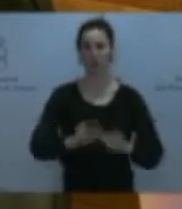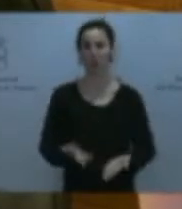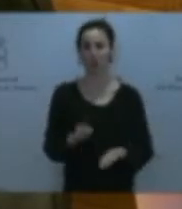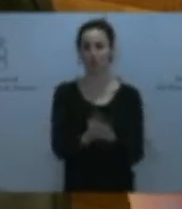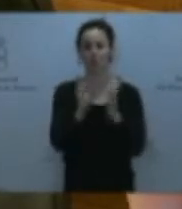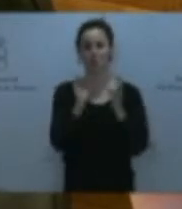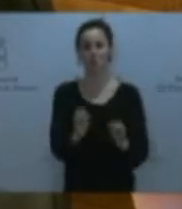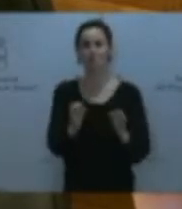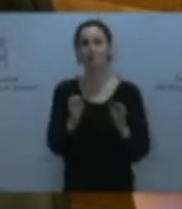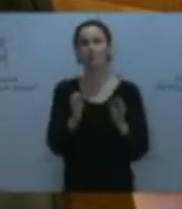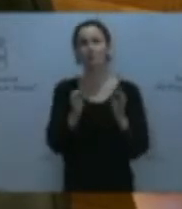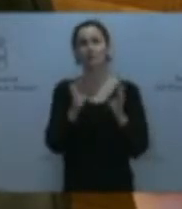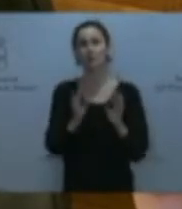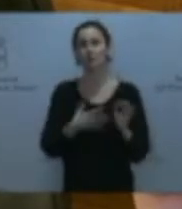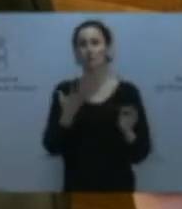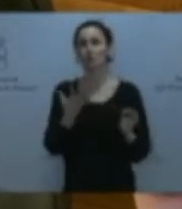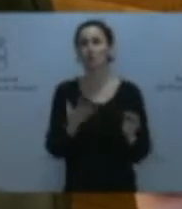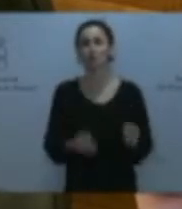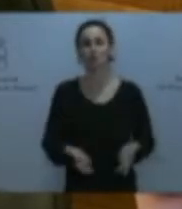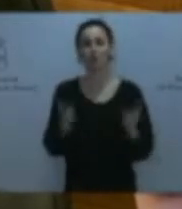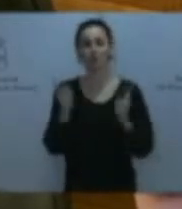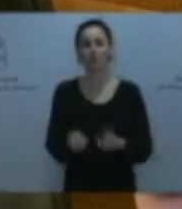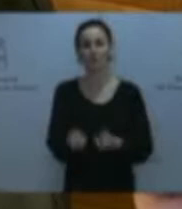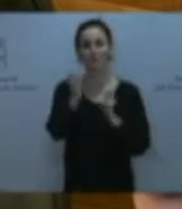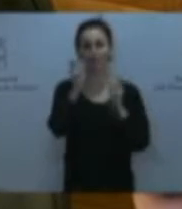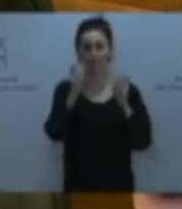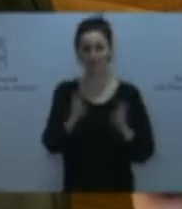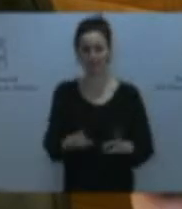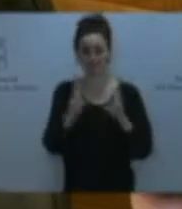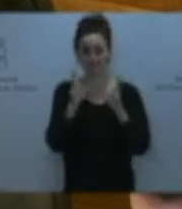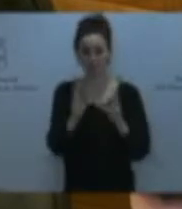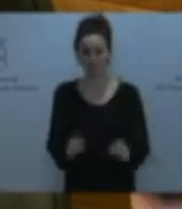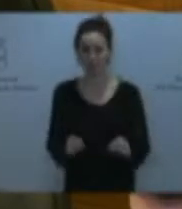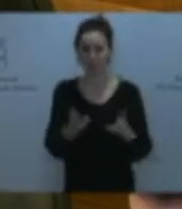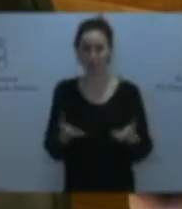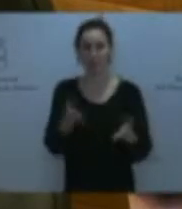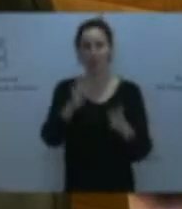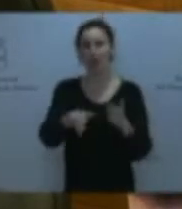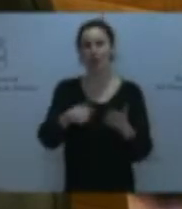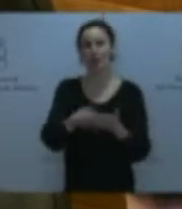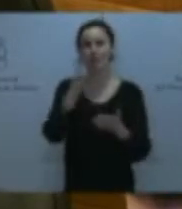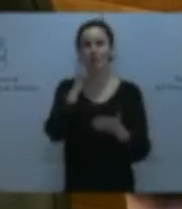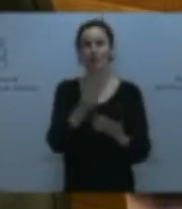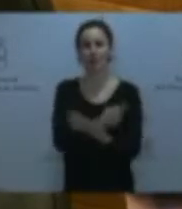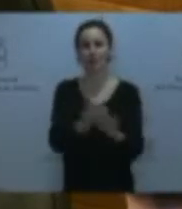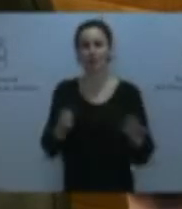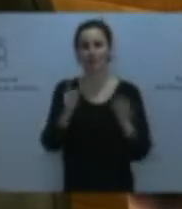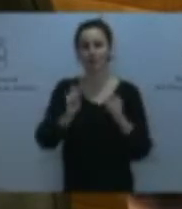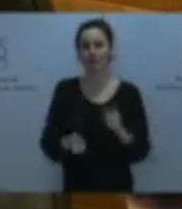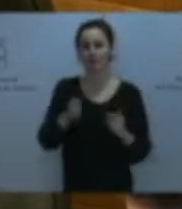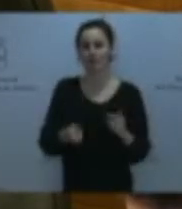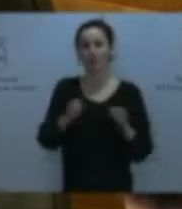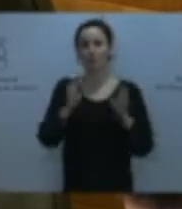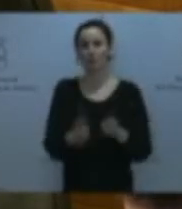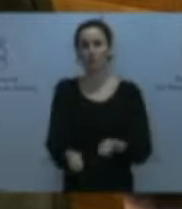Durante esos días se podía pescar con pesca sin muerte hasta el día 16, que era cuando se abrió la veda y comenzó la tradicional